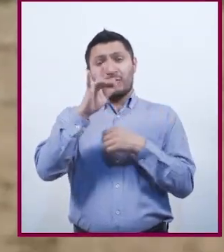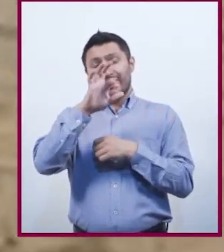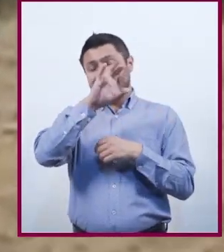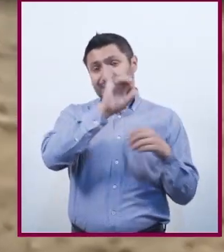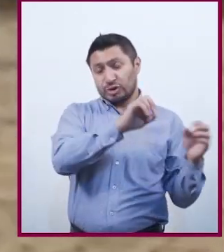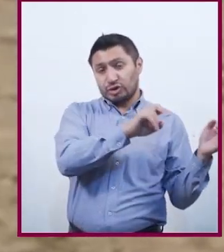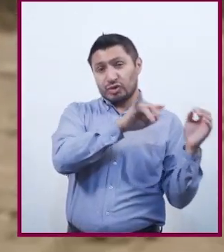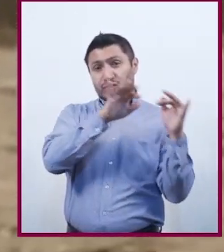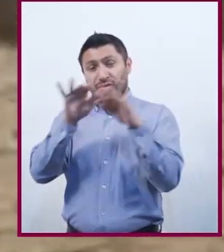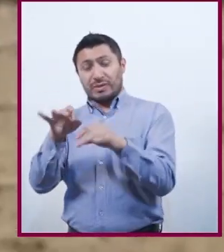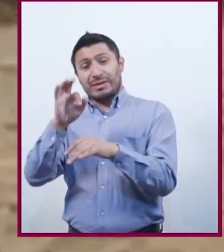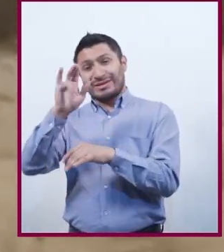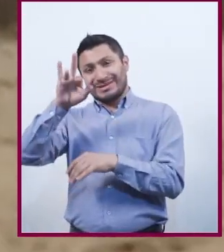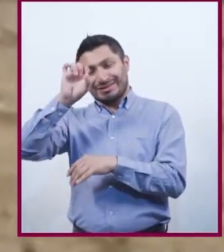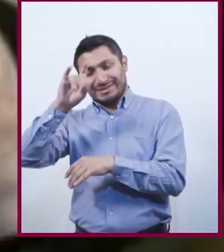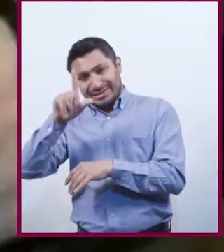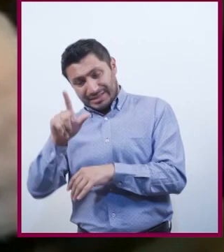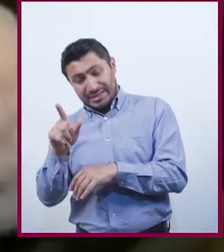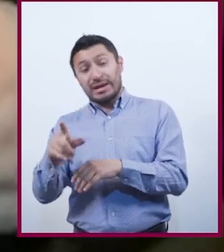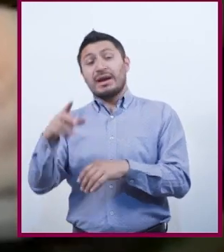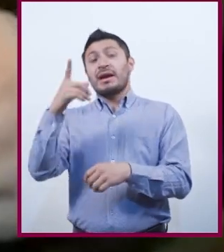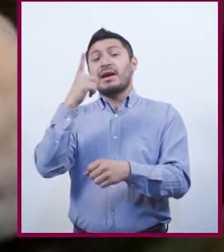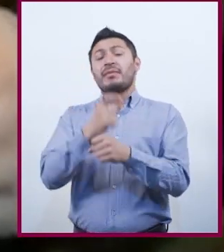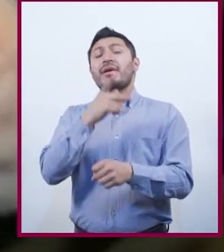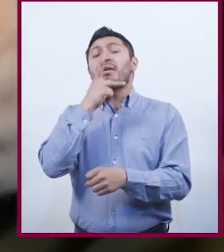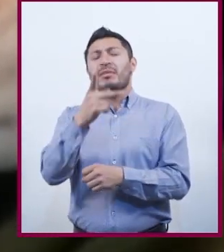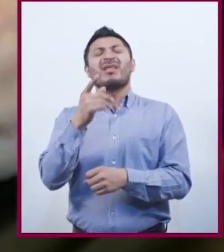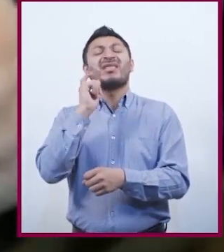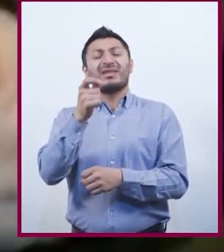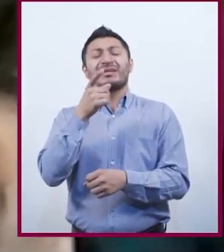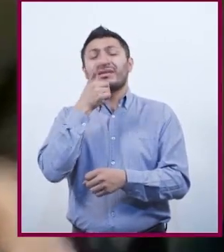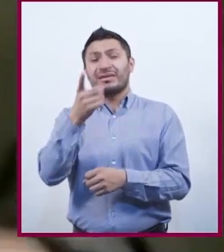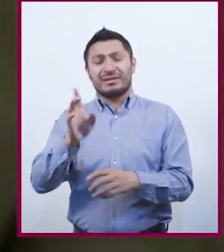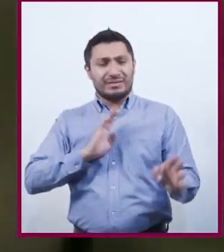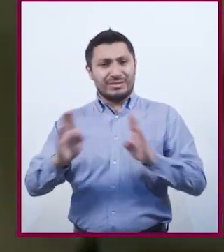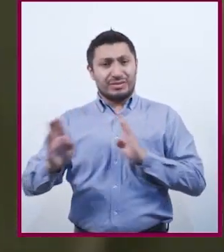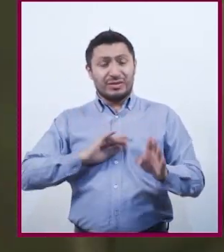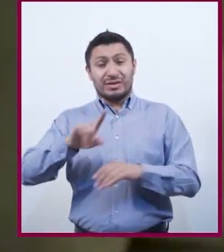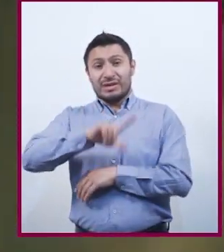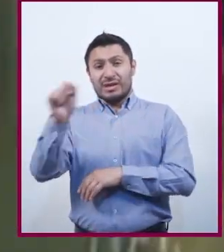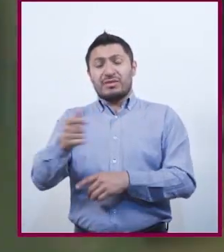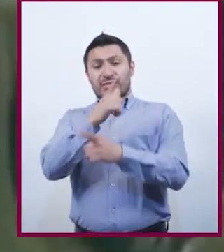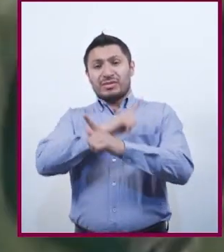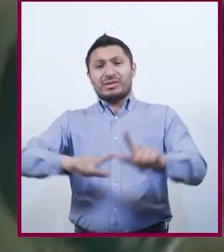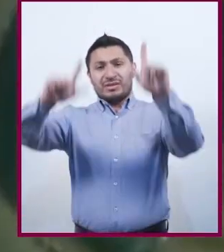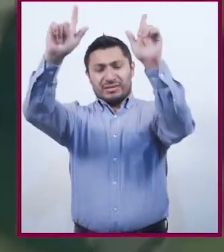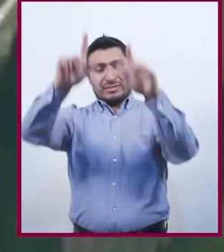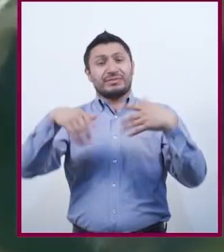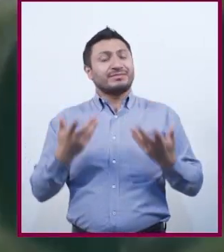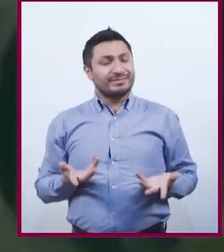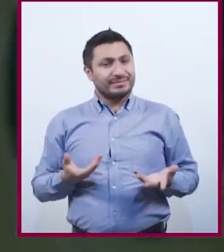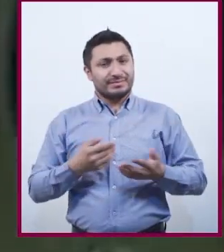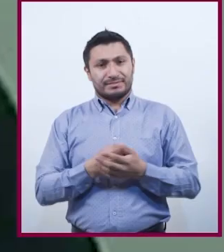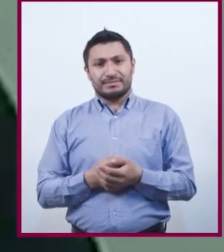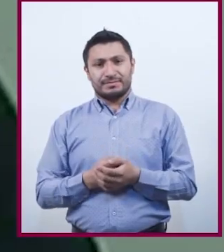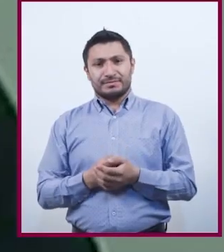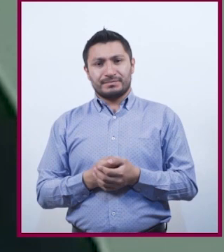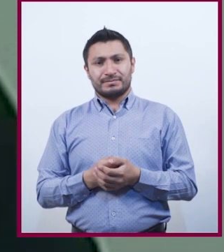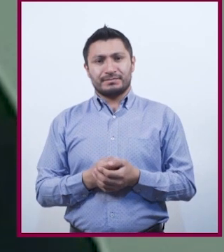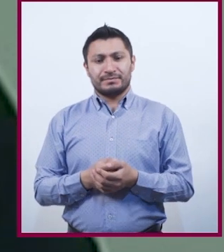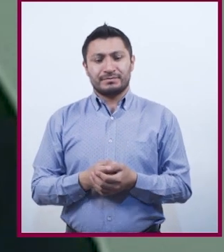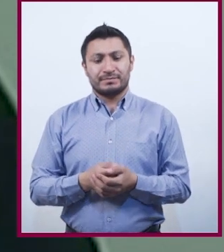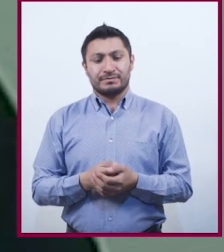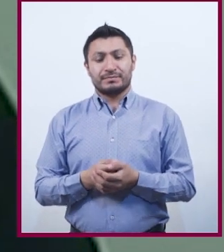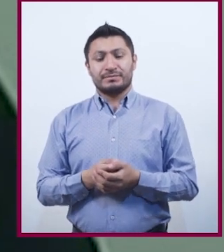palestinos a manos de los israelíes. Las primeras palabras que dijo el soldado Shalit después de ser liberado fueron las siguientes.